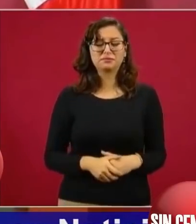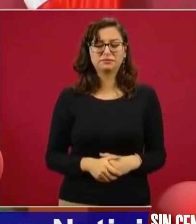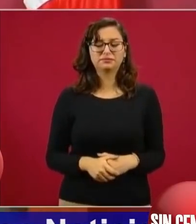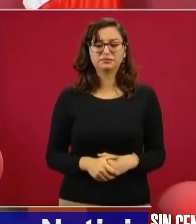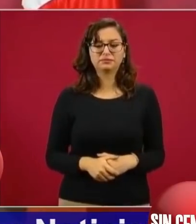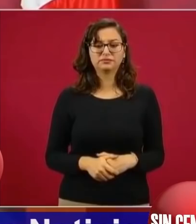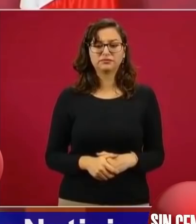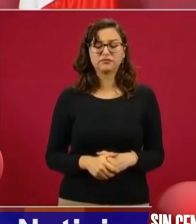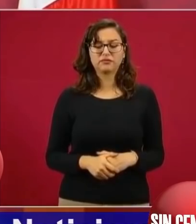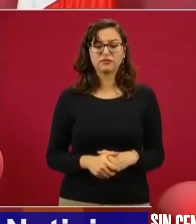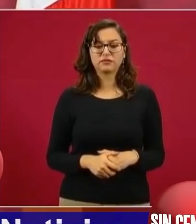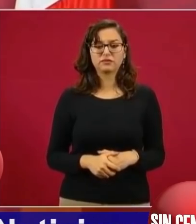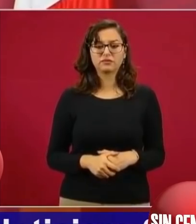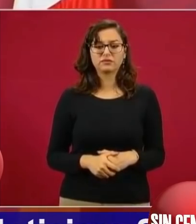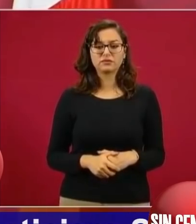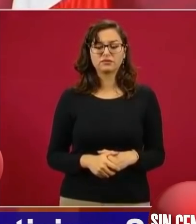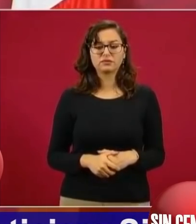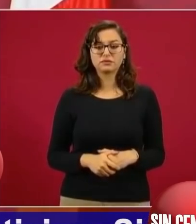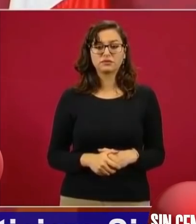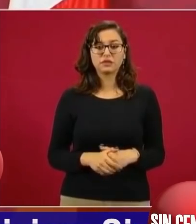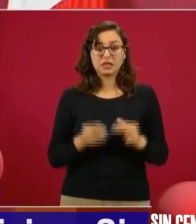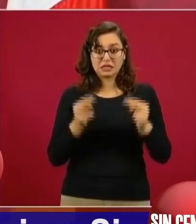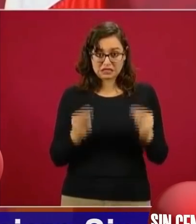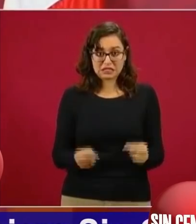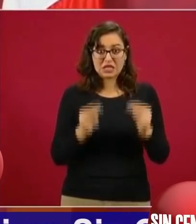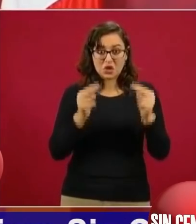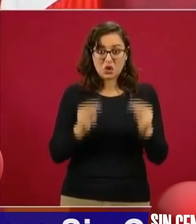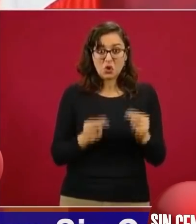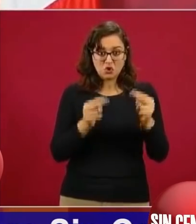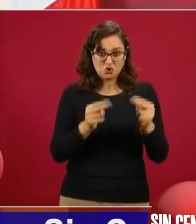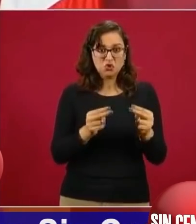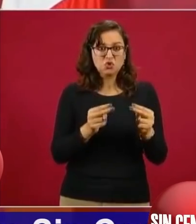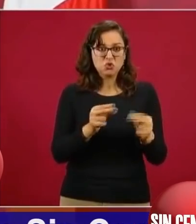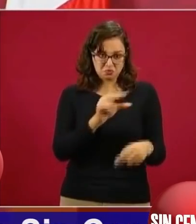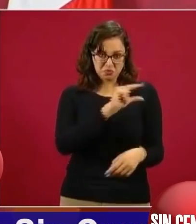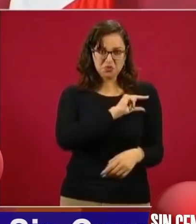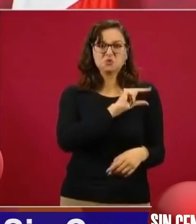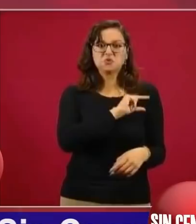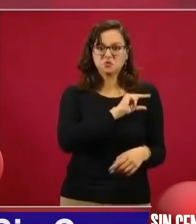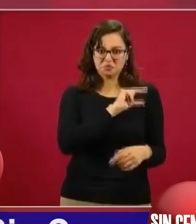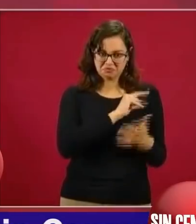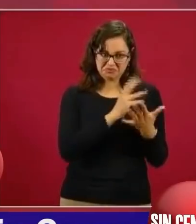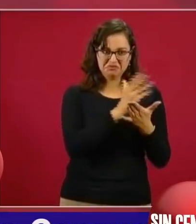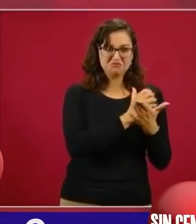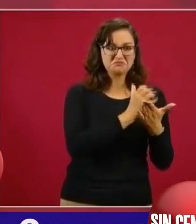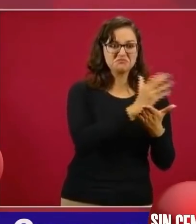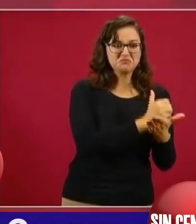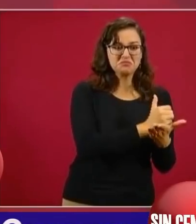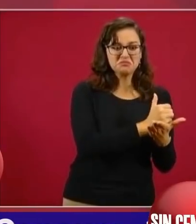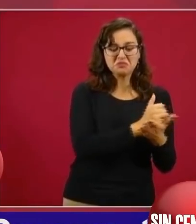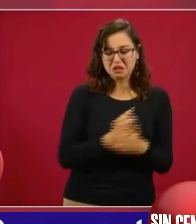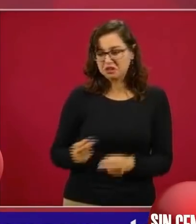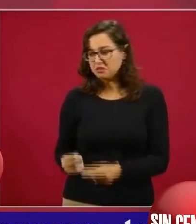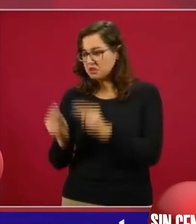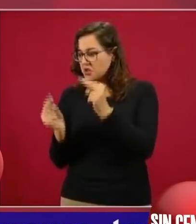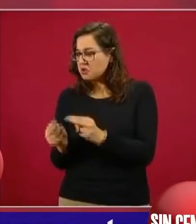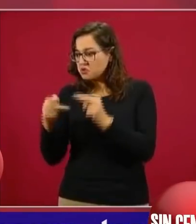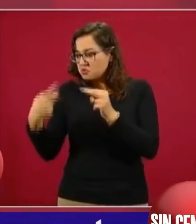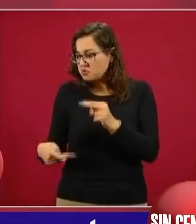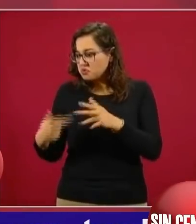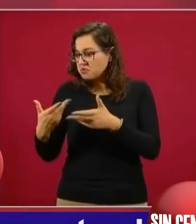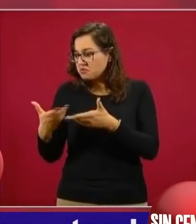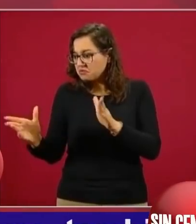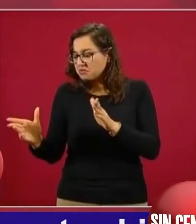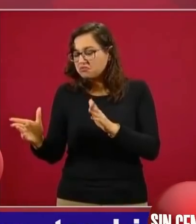Buenos negocios para las empresas particulares, malos negocios para la hacienda